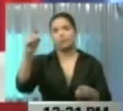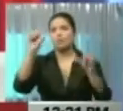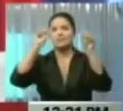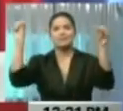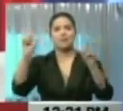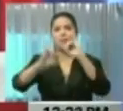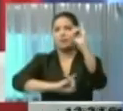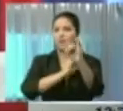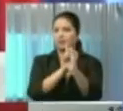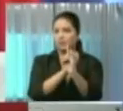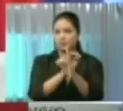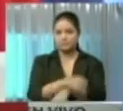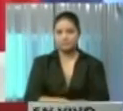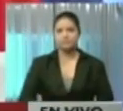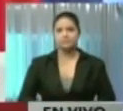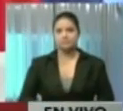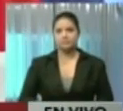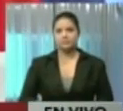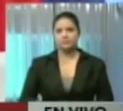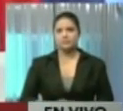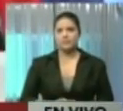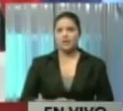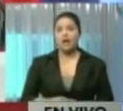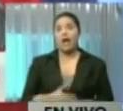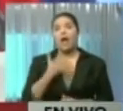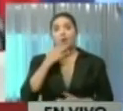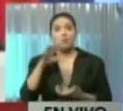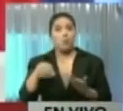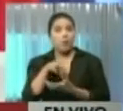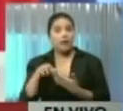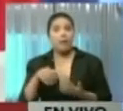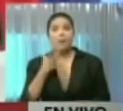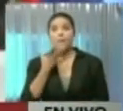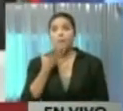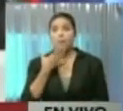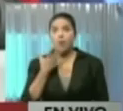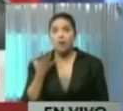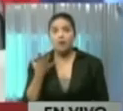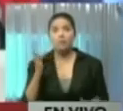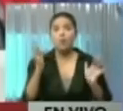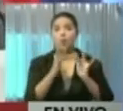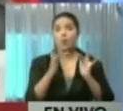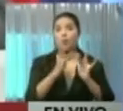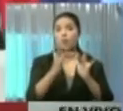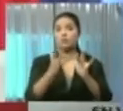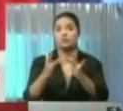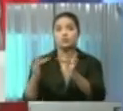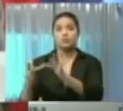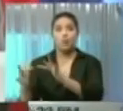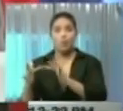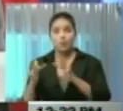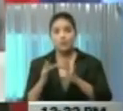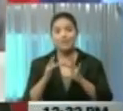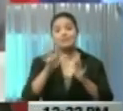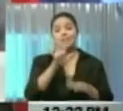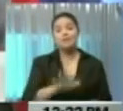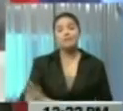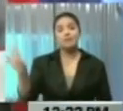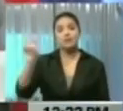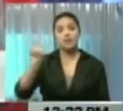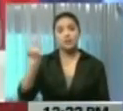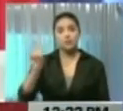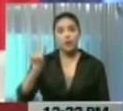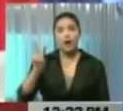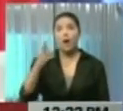sistema internacional. Alguna complicación puede haber con los sistemas, las interconexiones o las conexiones nacionales. Sí,